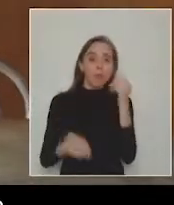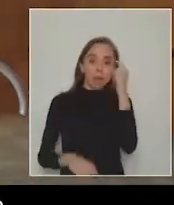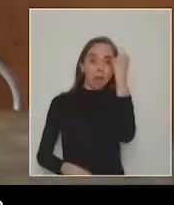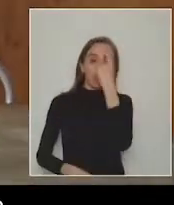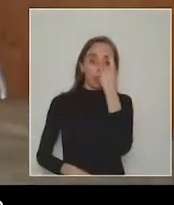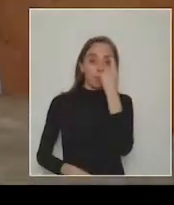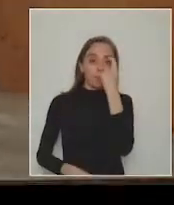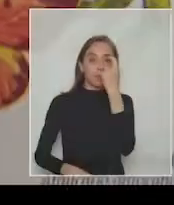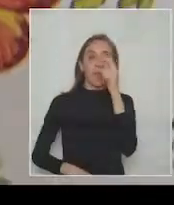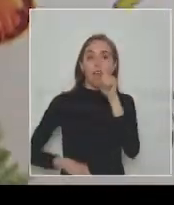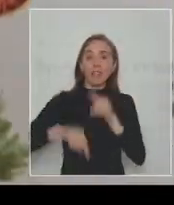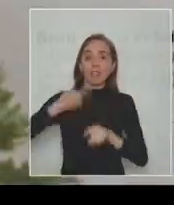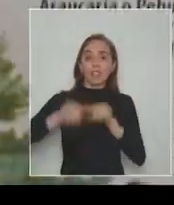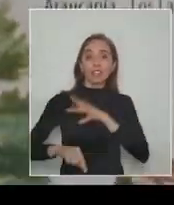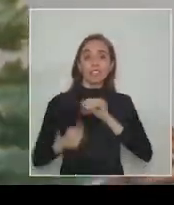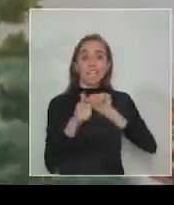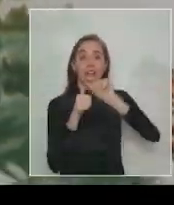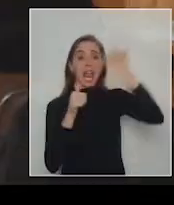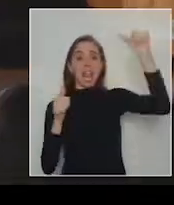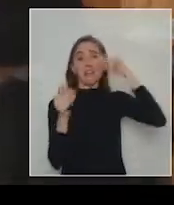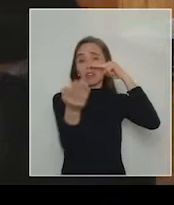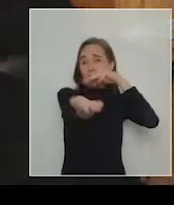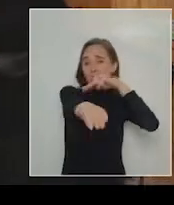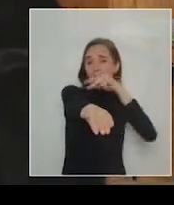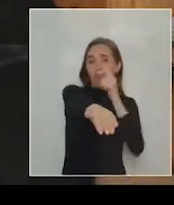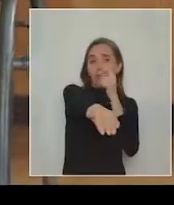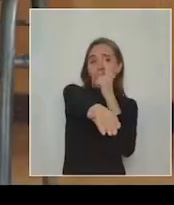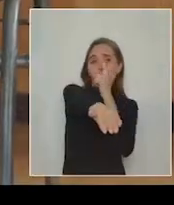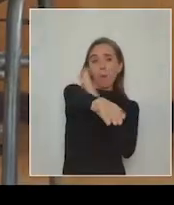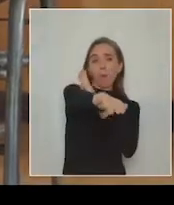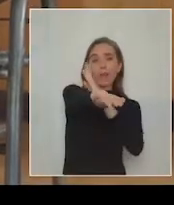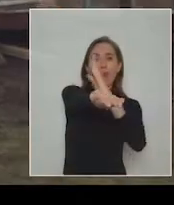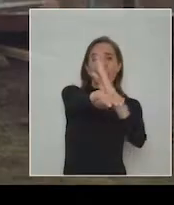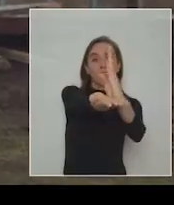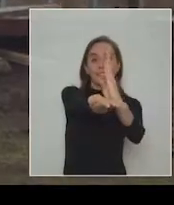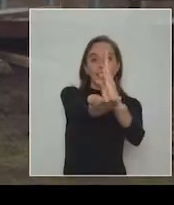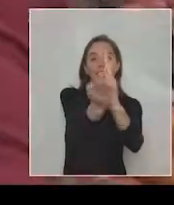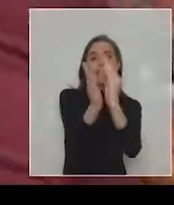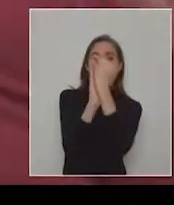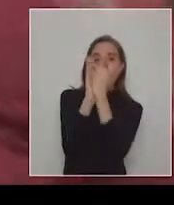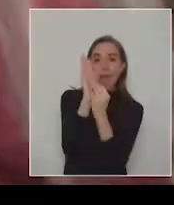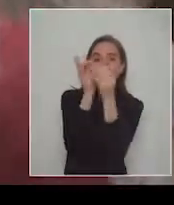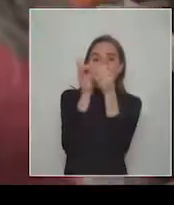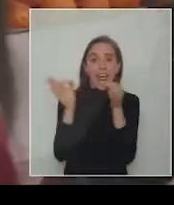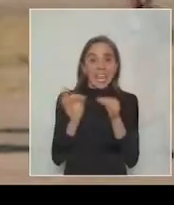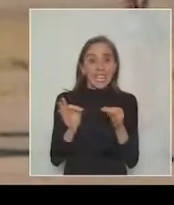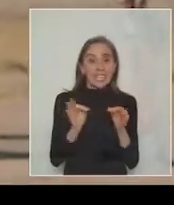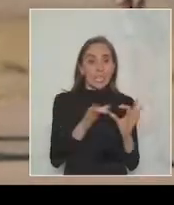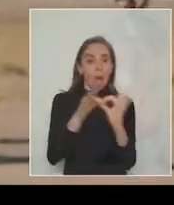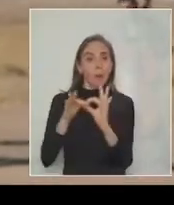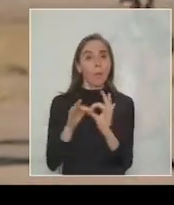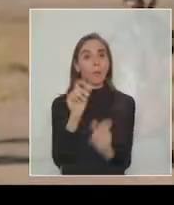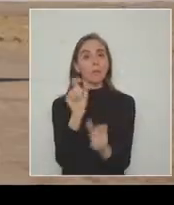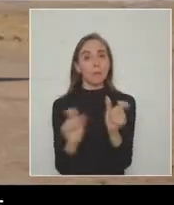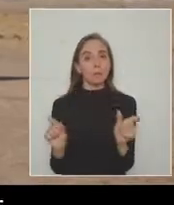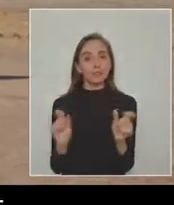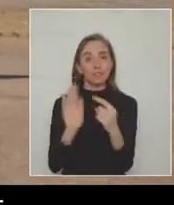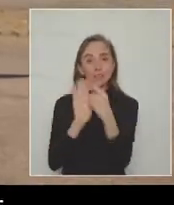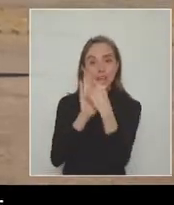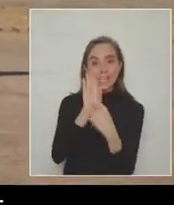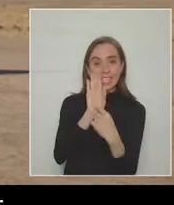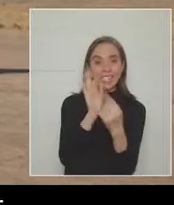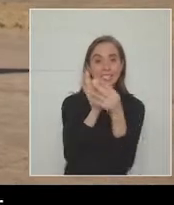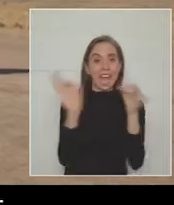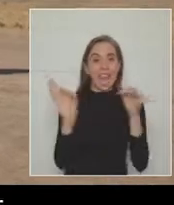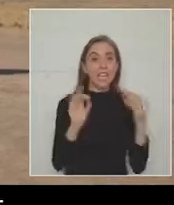pensamiento. Dentro de un territorio que de lejos parece una sola línea. Líneas que unen personas.